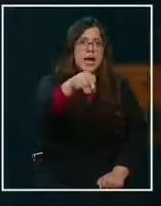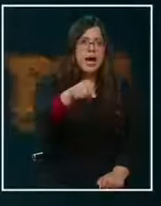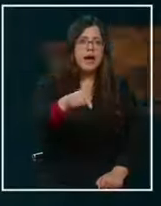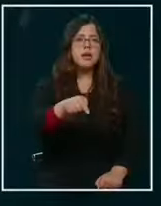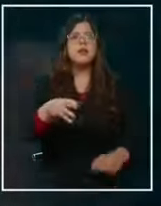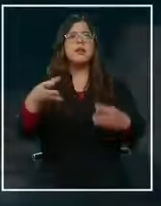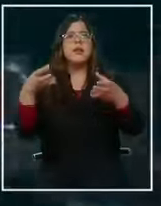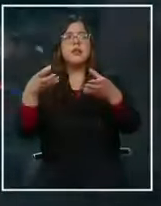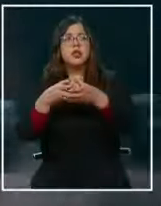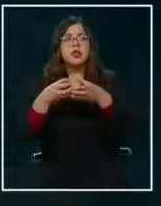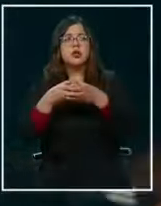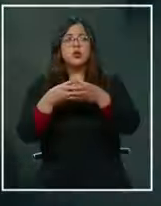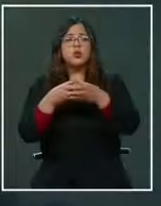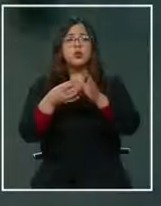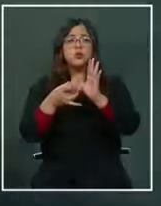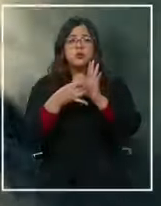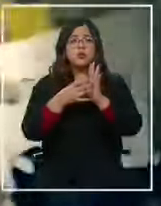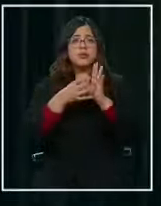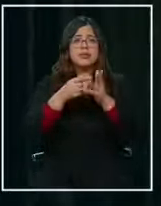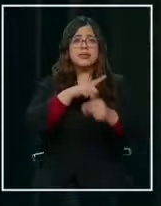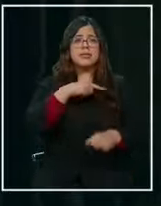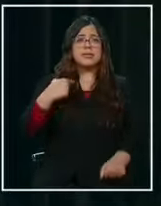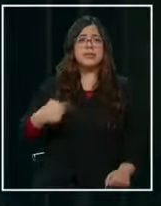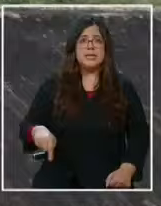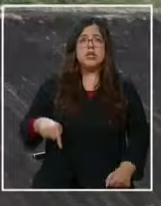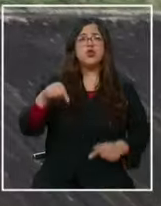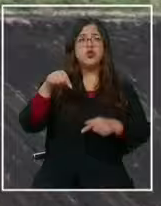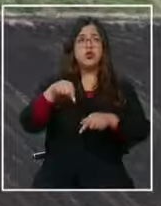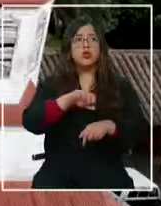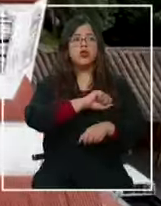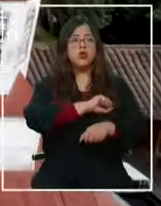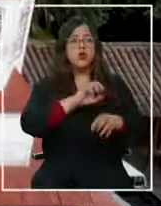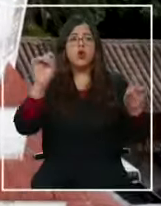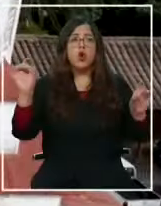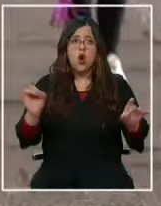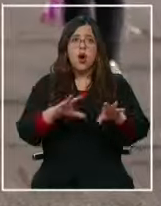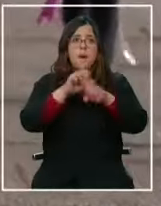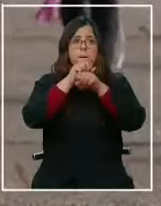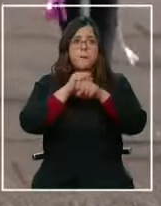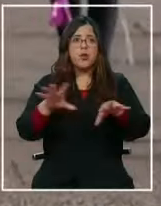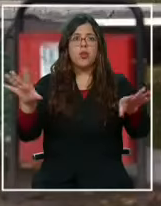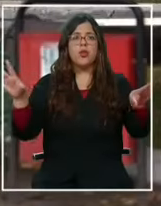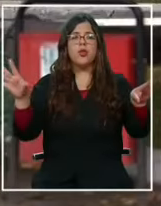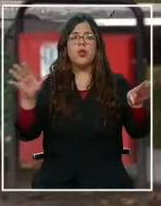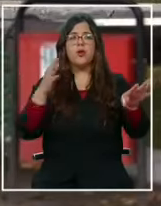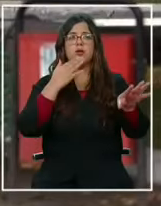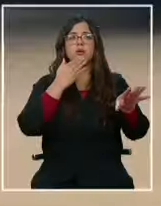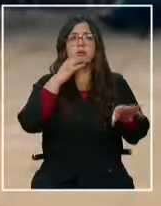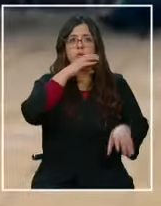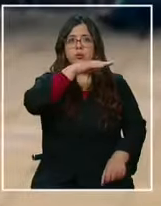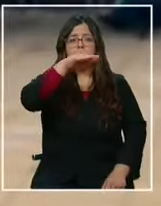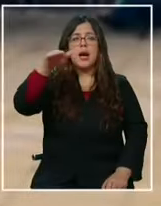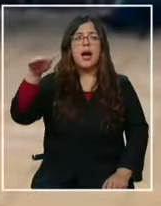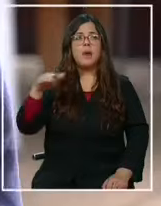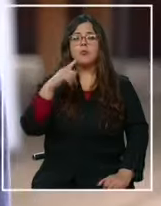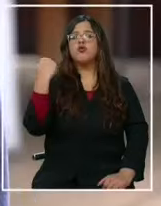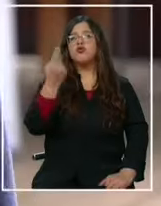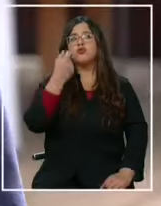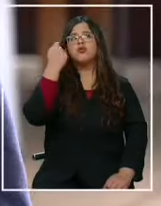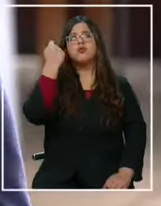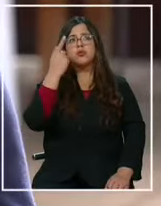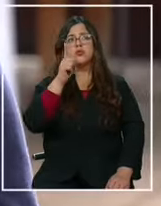La Bang de Fujian, una mafia china con presencia en la capital que podría estar expandiéndose hacia zonas rurales. Nosotros sabemos